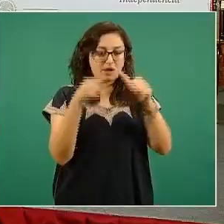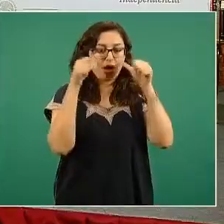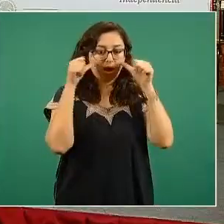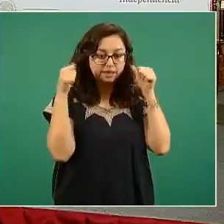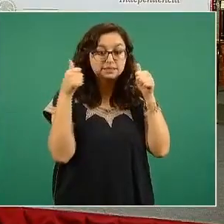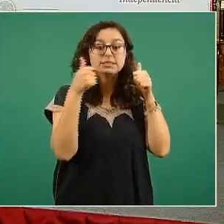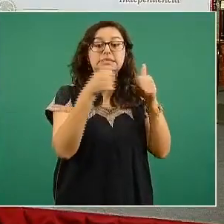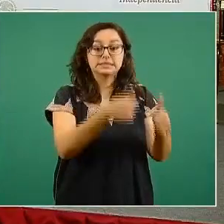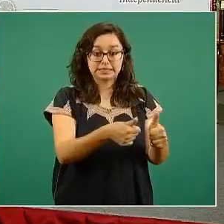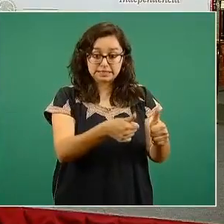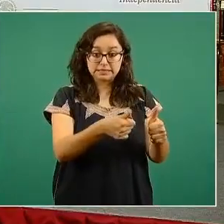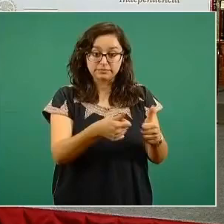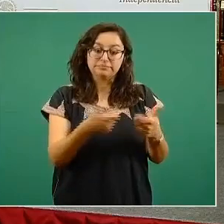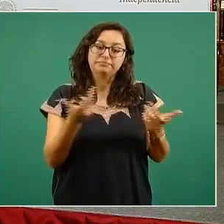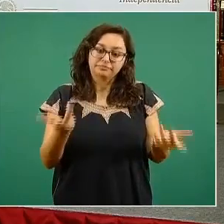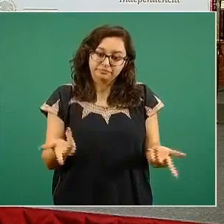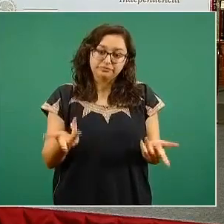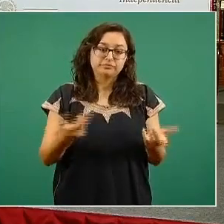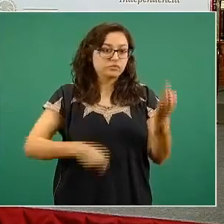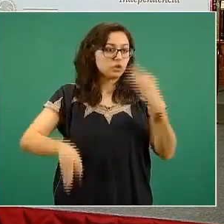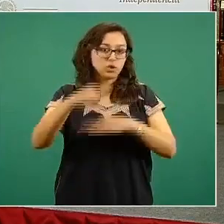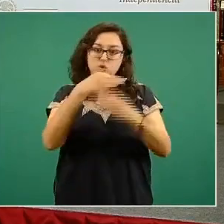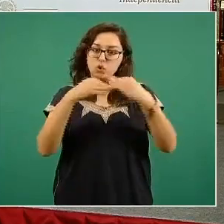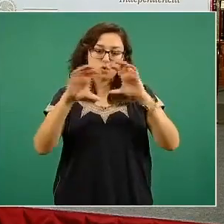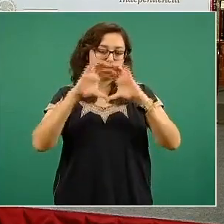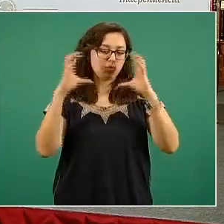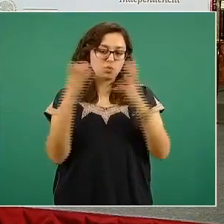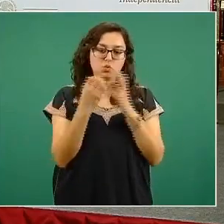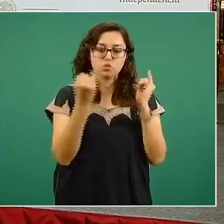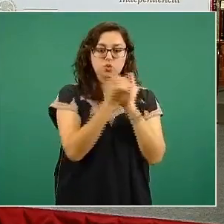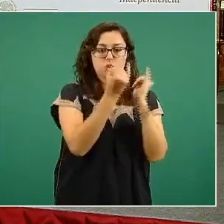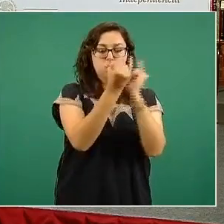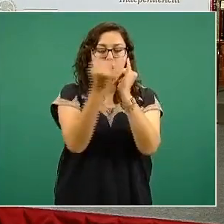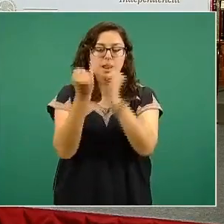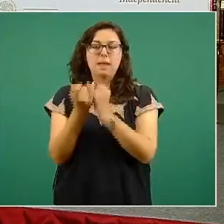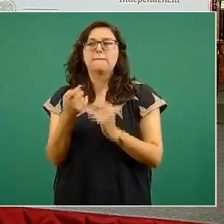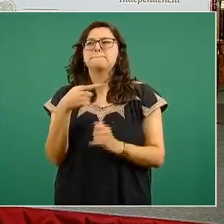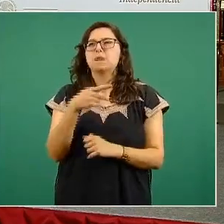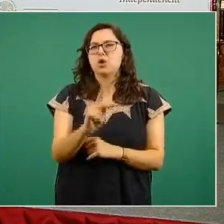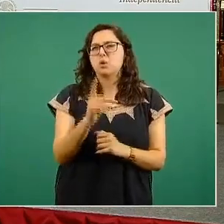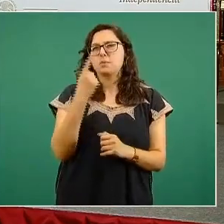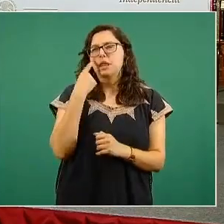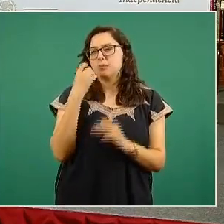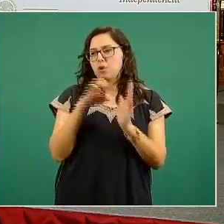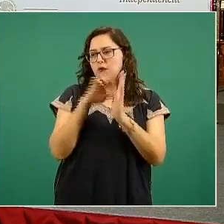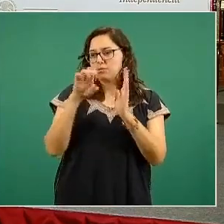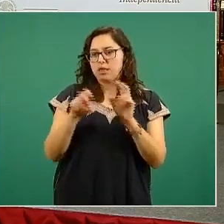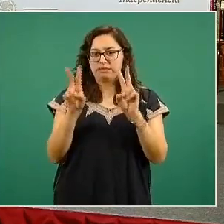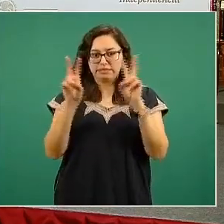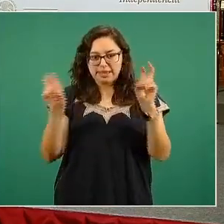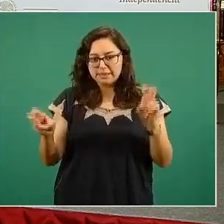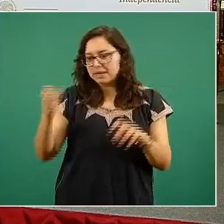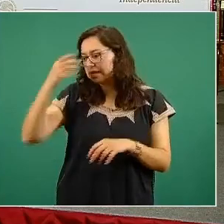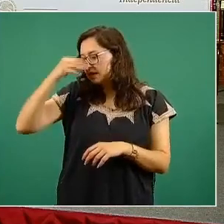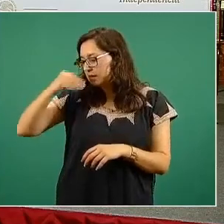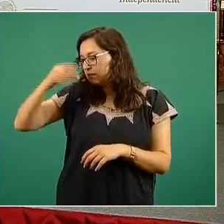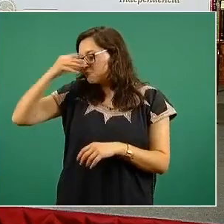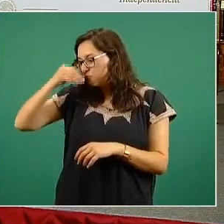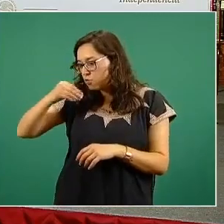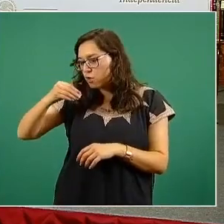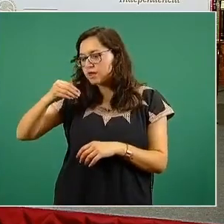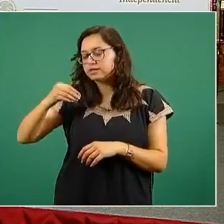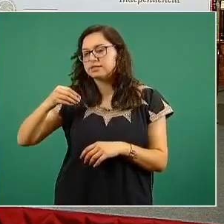hallazgos notorios, por ejemplo, respecto a la influenza. Los distintos países, no digo que todos,